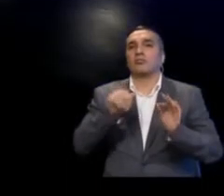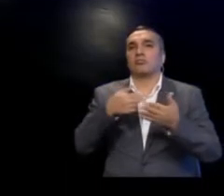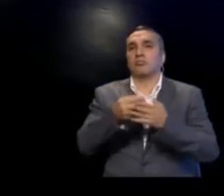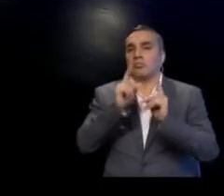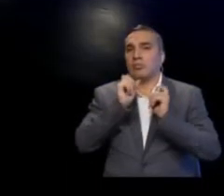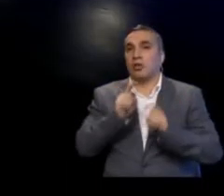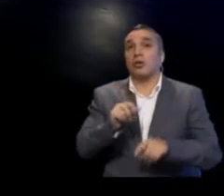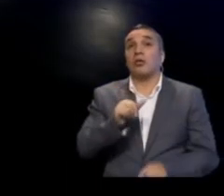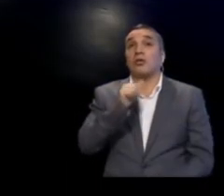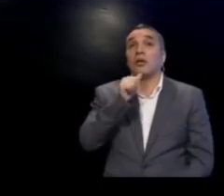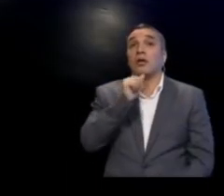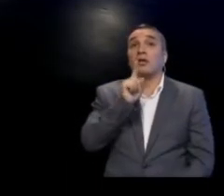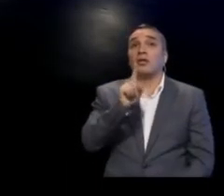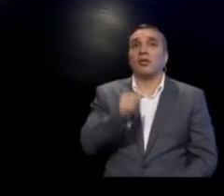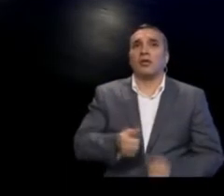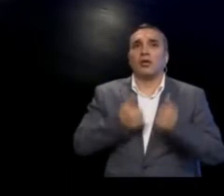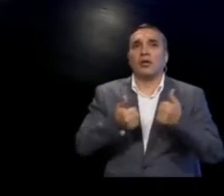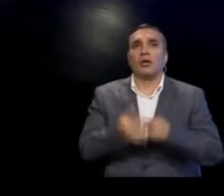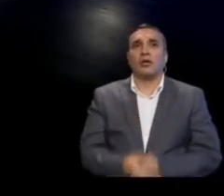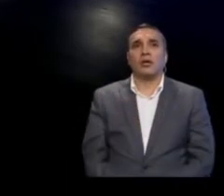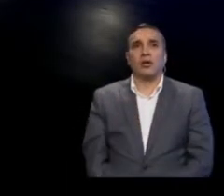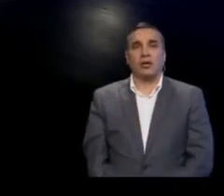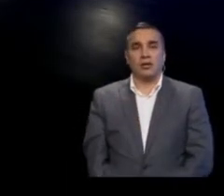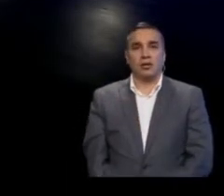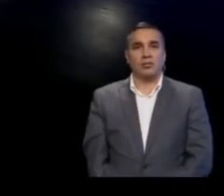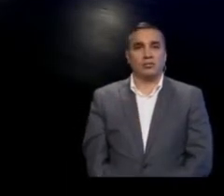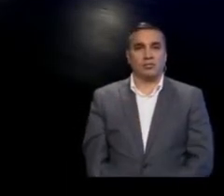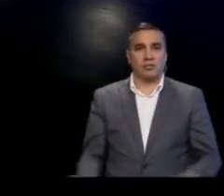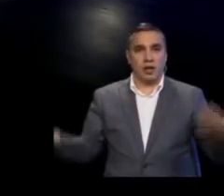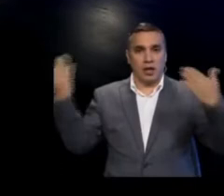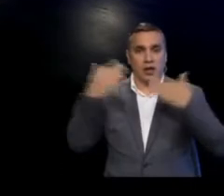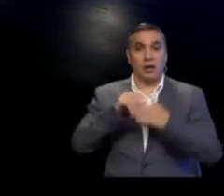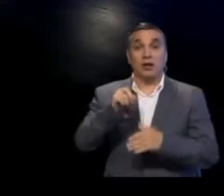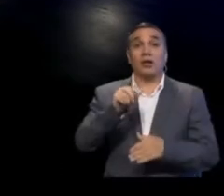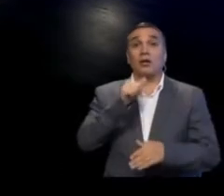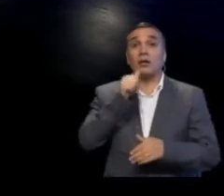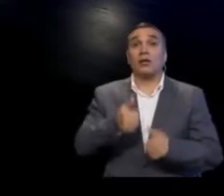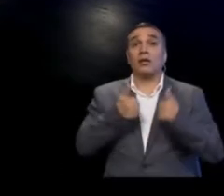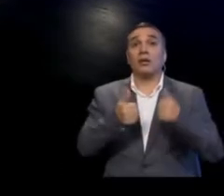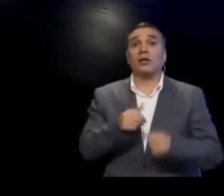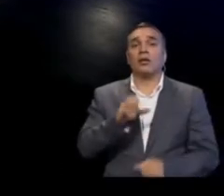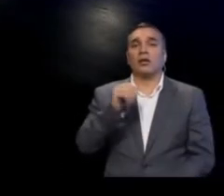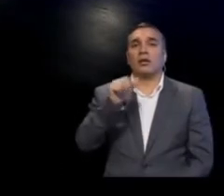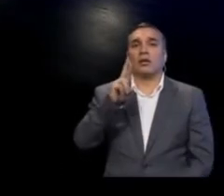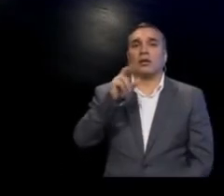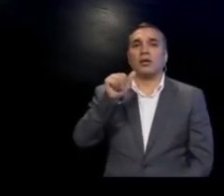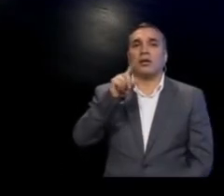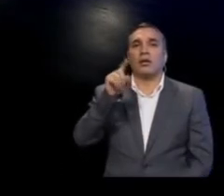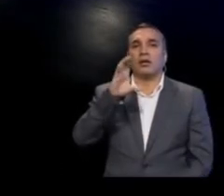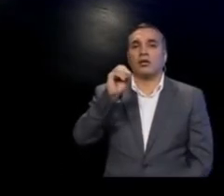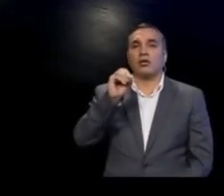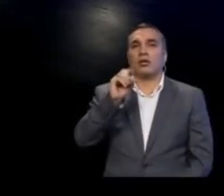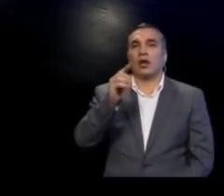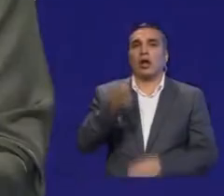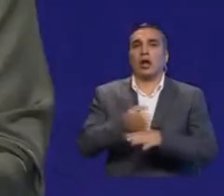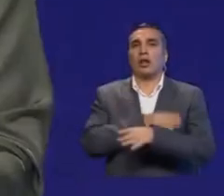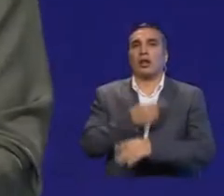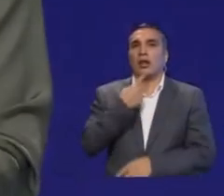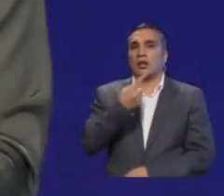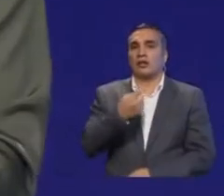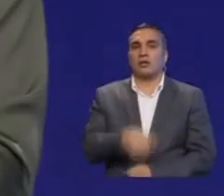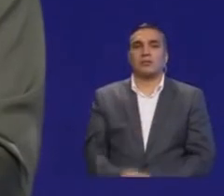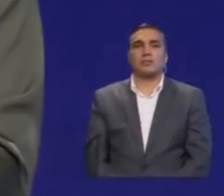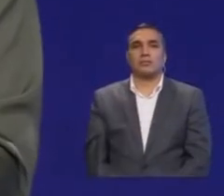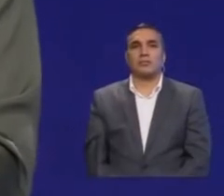realizadas. Nos falta un candidato antes de culminar. Vamos con el candidato Carrasco, que hace un momento hablaba. Candidato